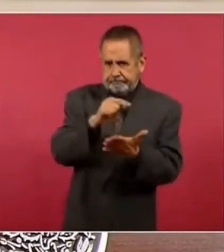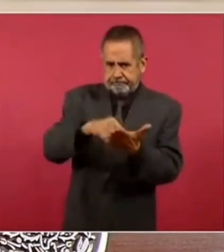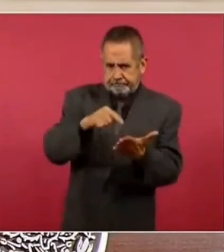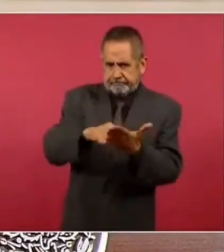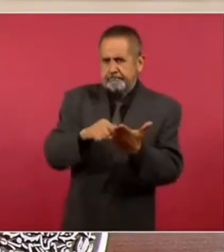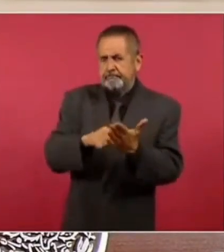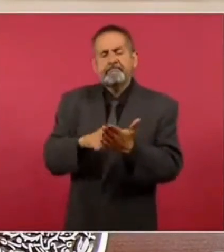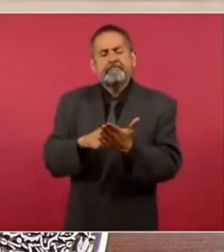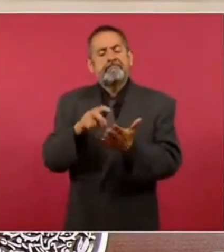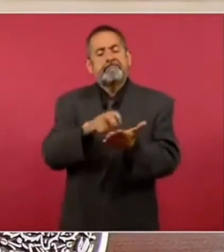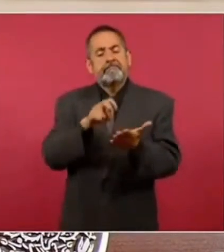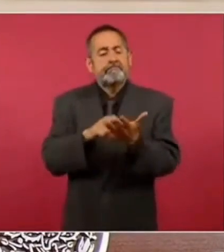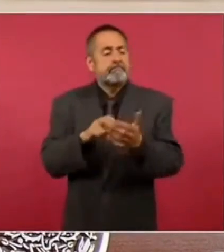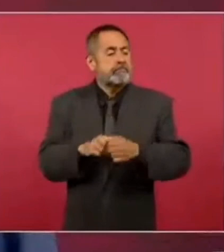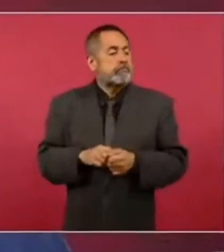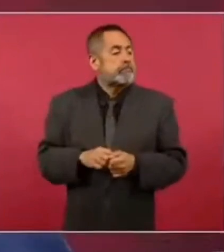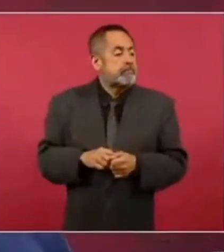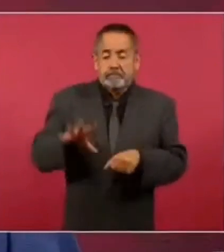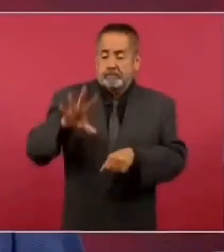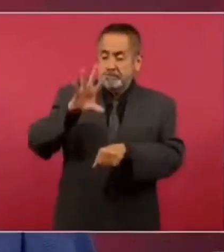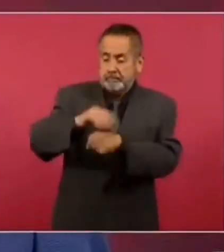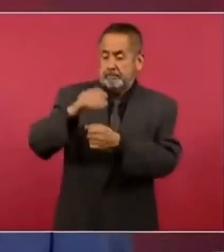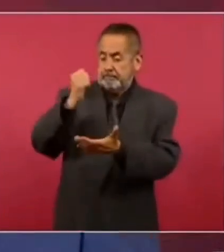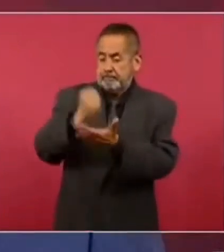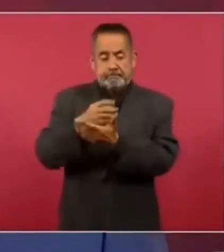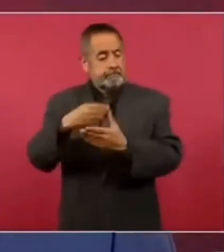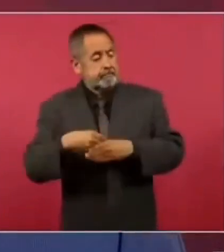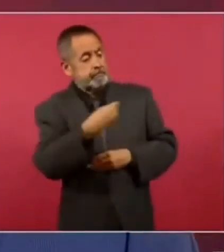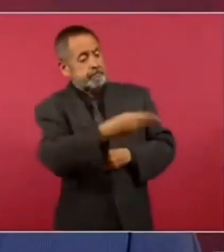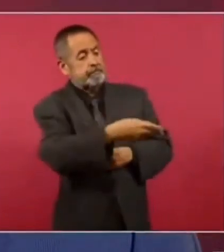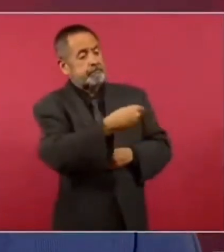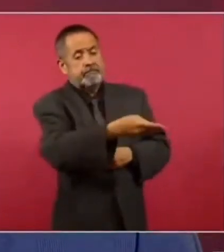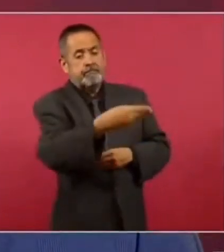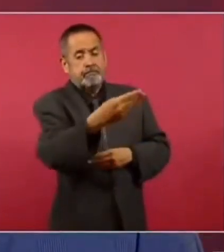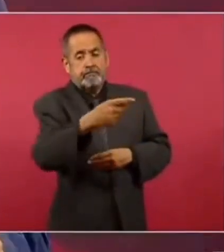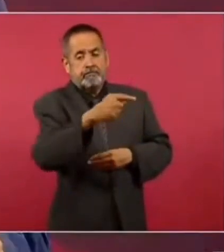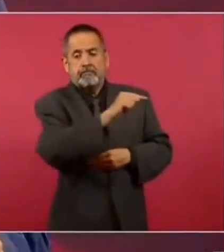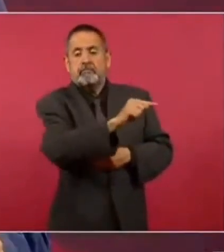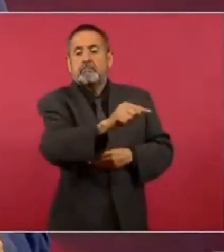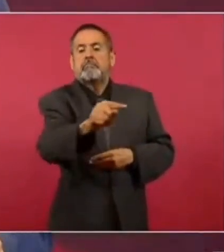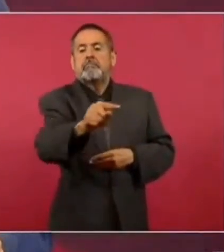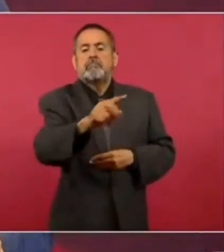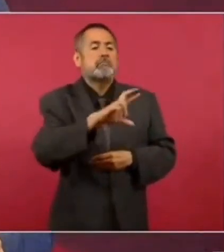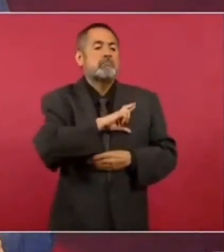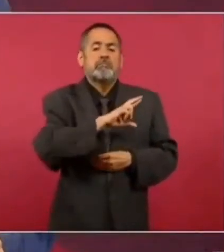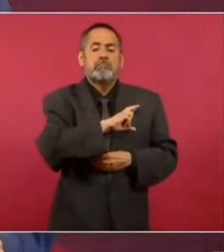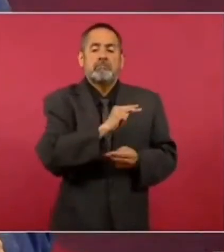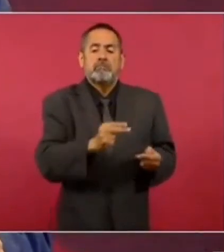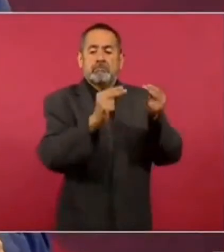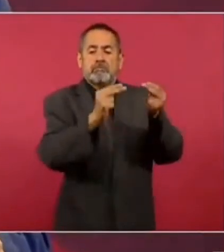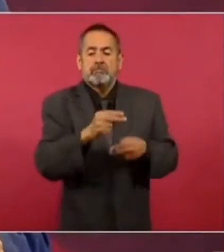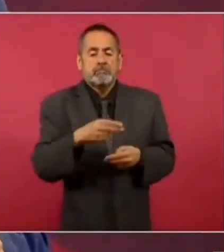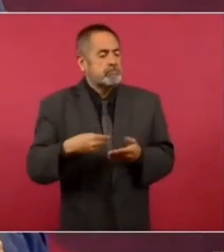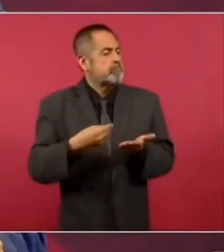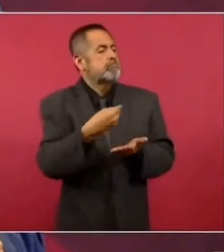y empiezan a dar permisos a particulares. Antes de eso,